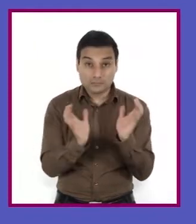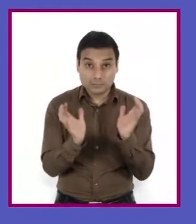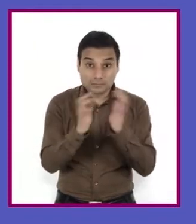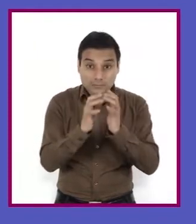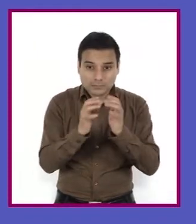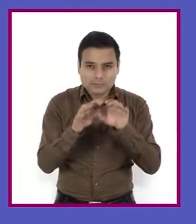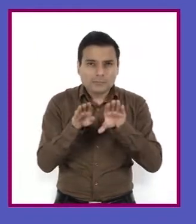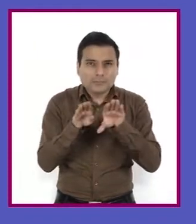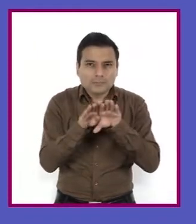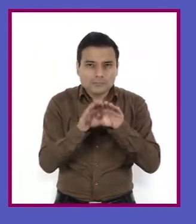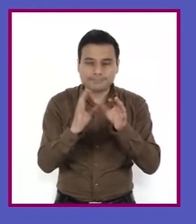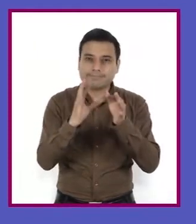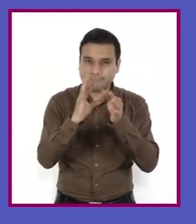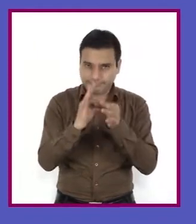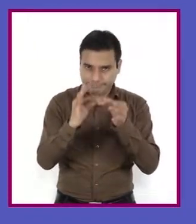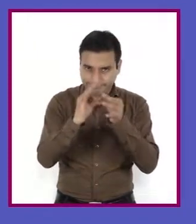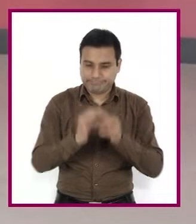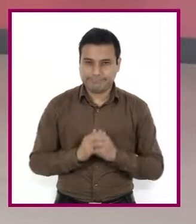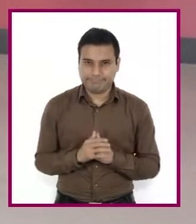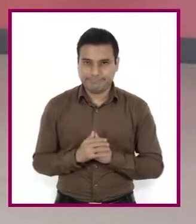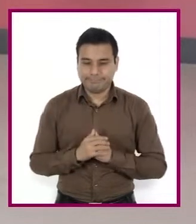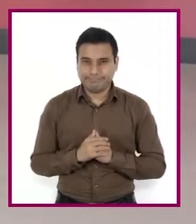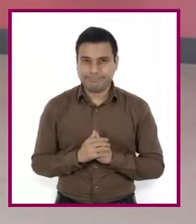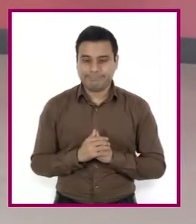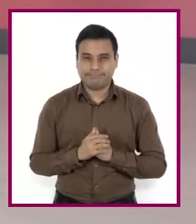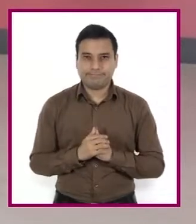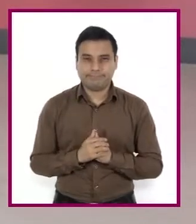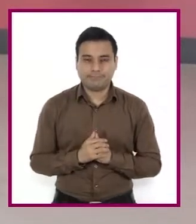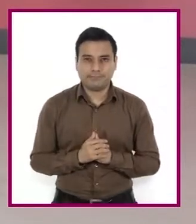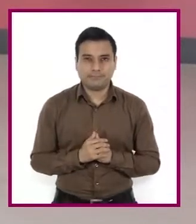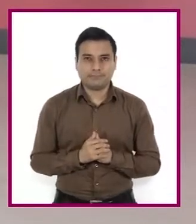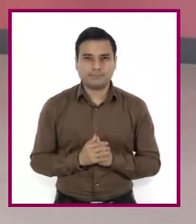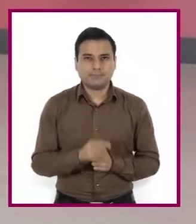cómo atraen a sus víctimas. ¿Cómo hubieran